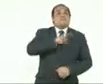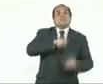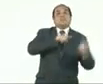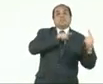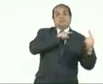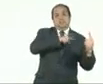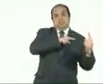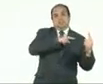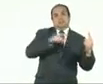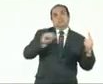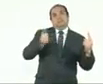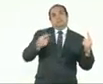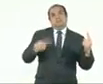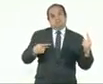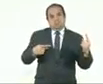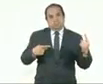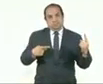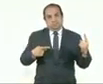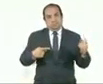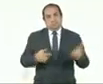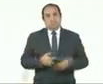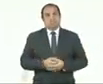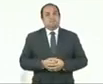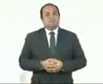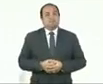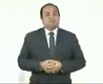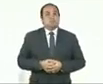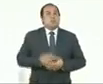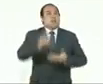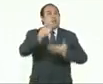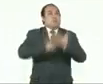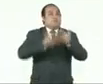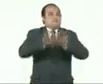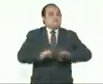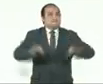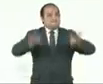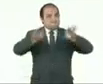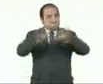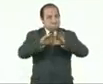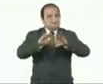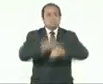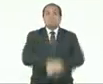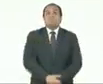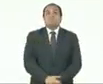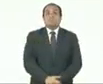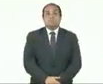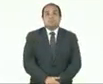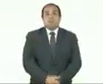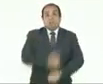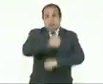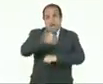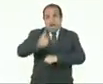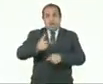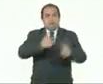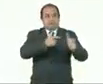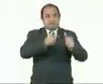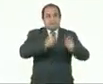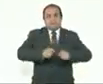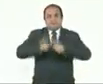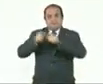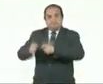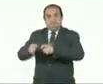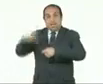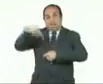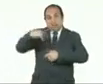vida otra persona. Por eso este programa es tan importante. Cada arma que se entrega en